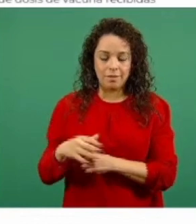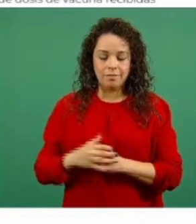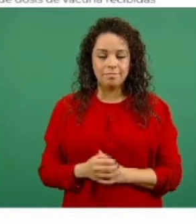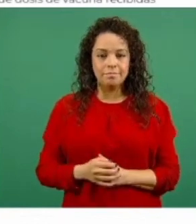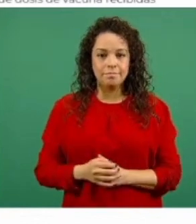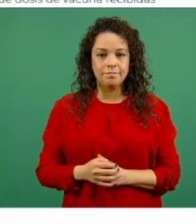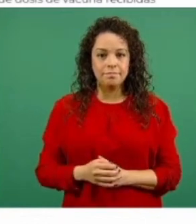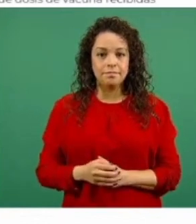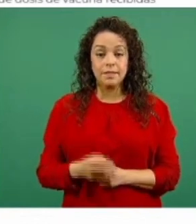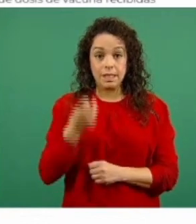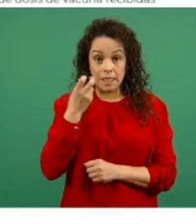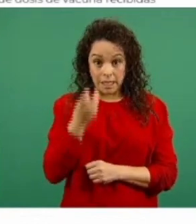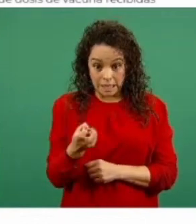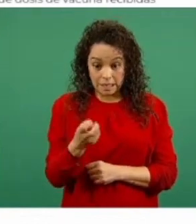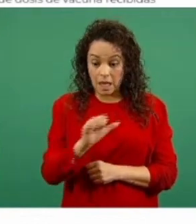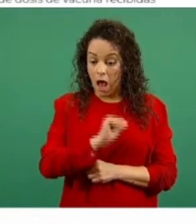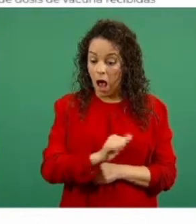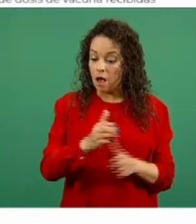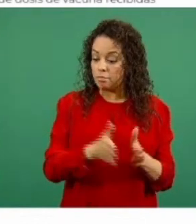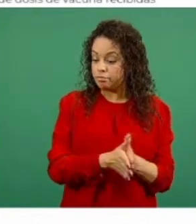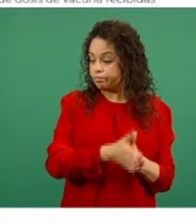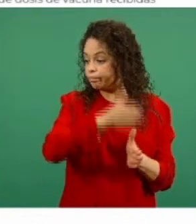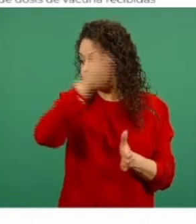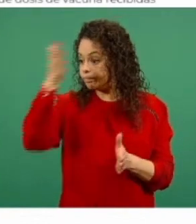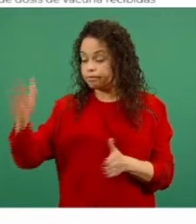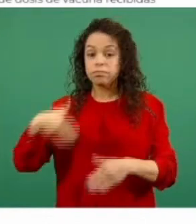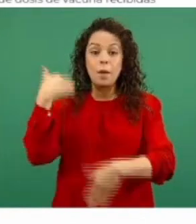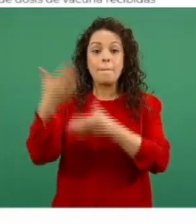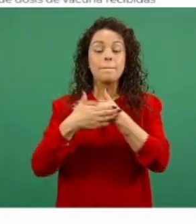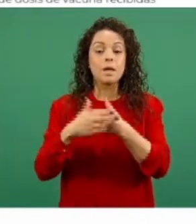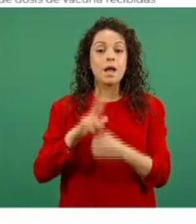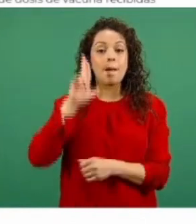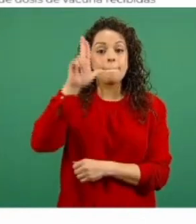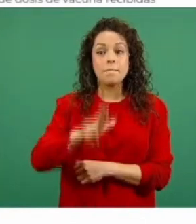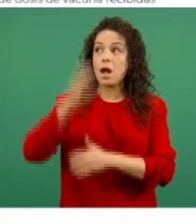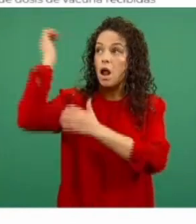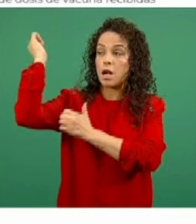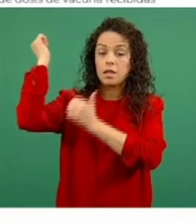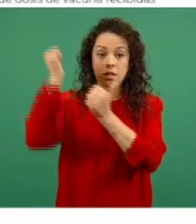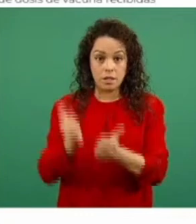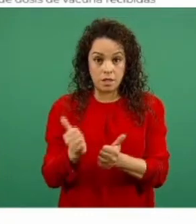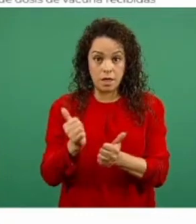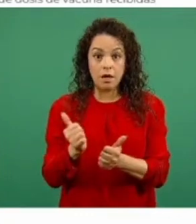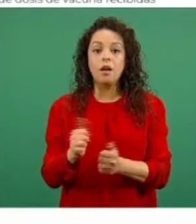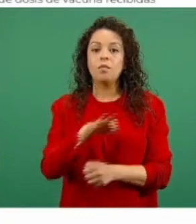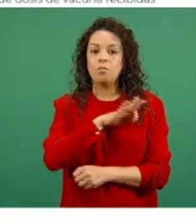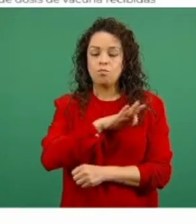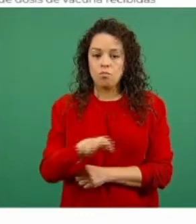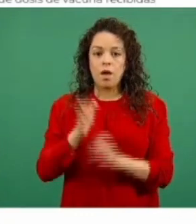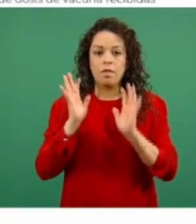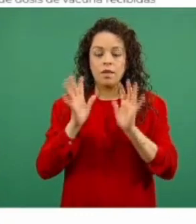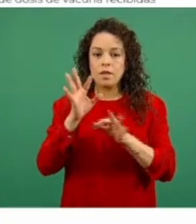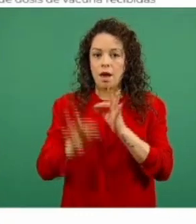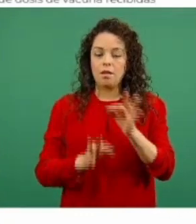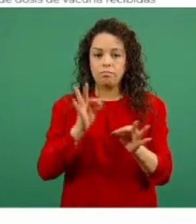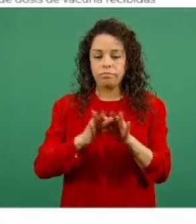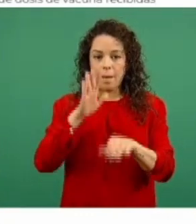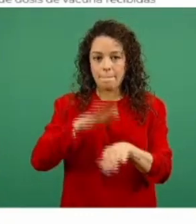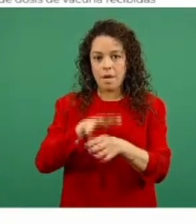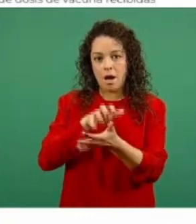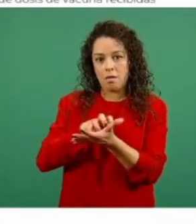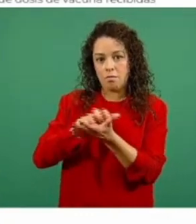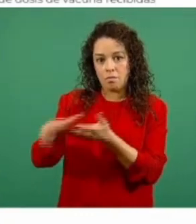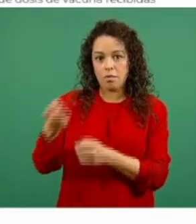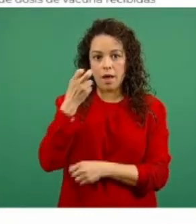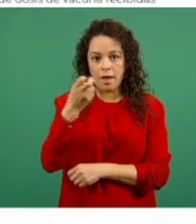que de aquí al próximo martes, cuando llega el próximo embarque, podamos cubrir la mayoría de